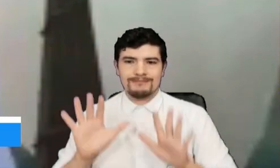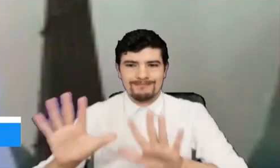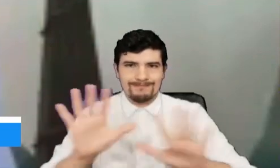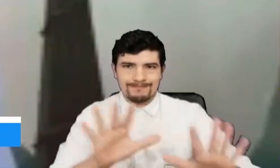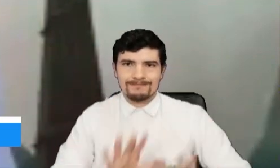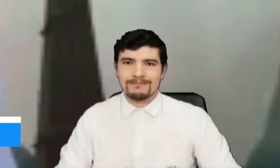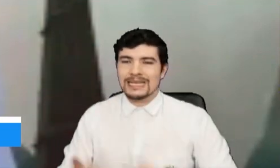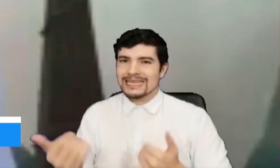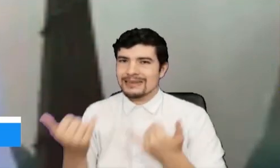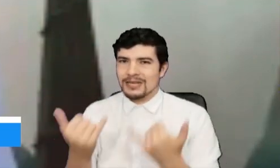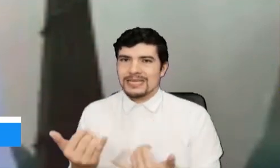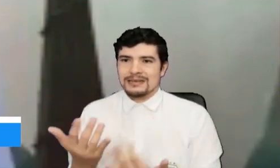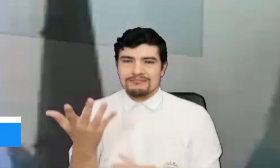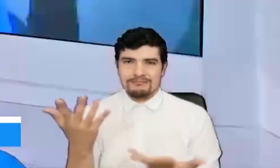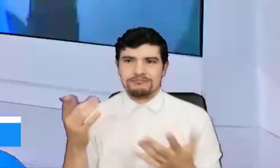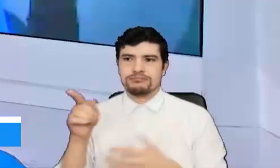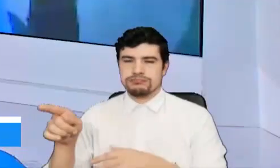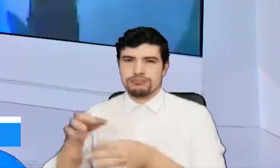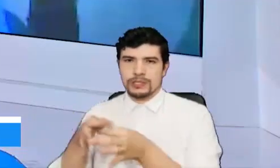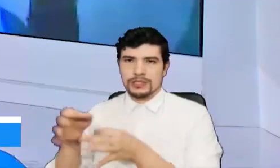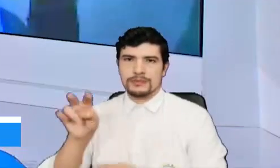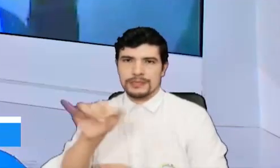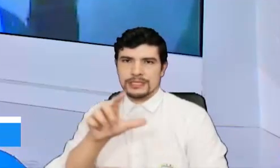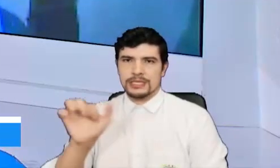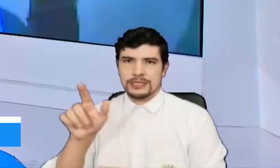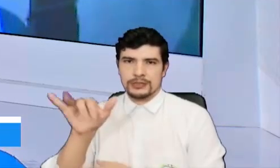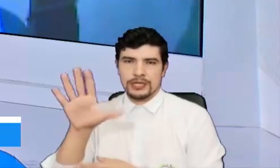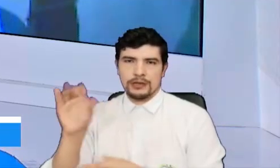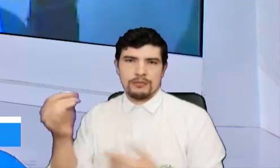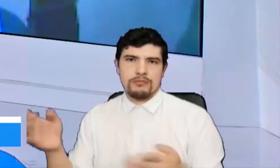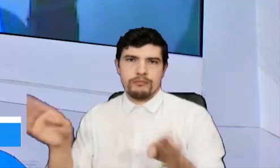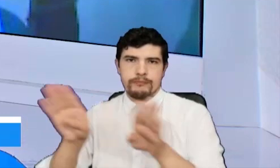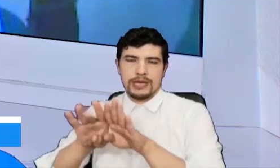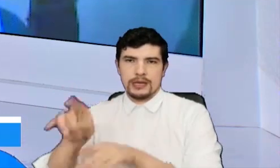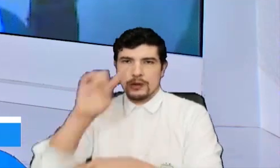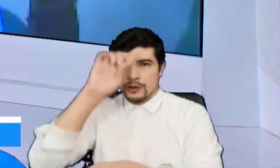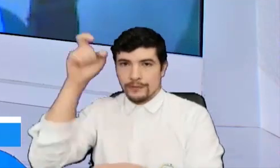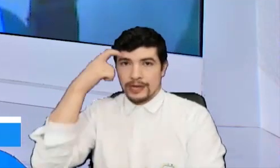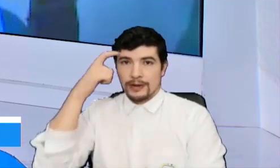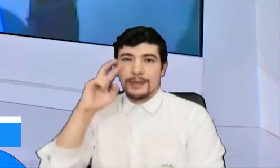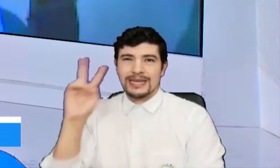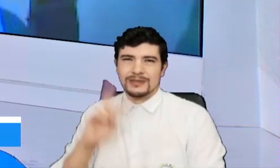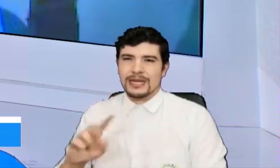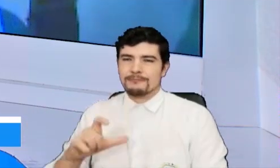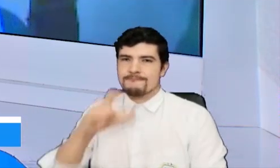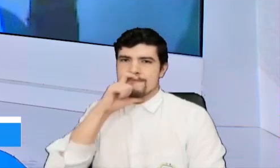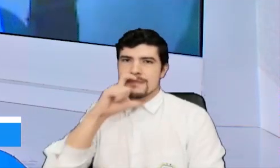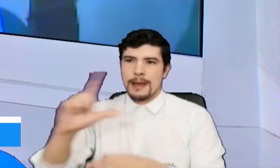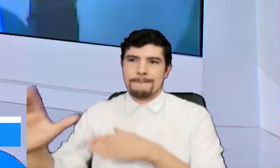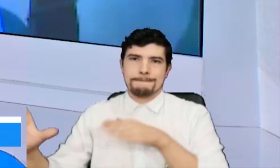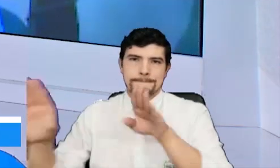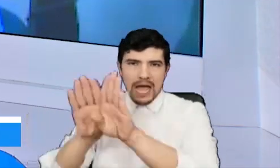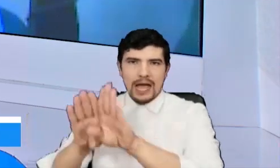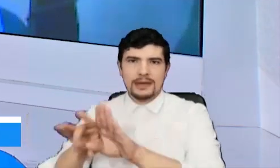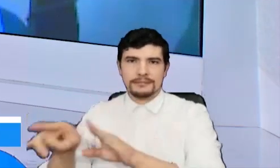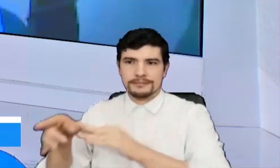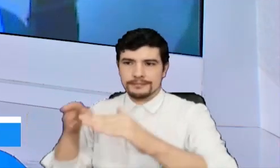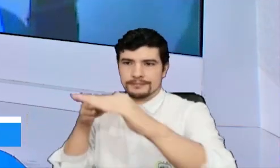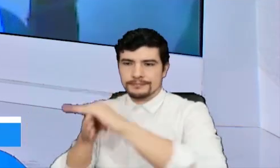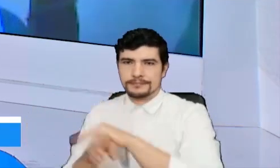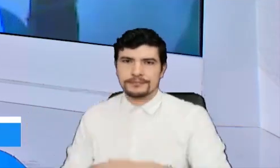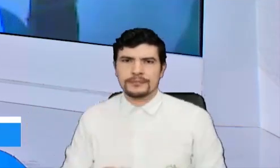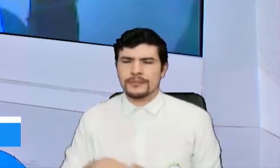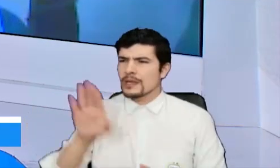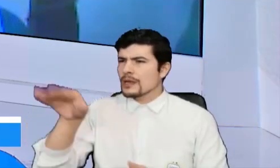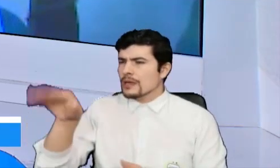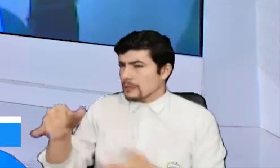migratorias en el paso internacional de Simón Bolívar. Secretario, ¿han tenido algún tipo de comunicación con el gobierno venezolano precisamente